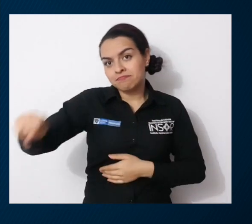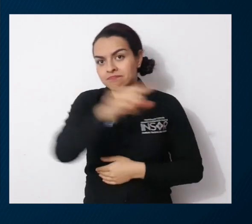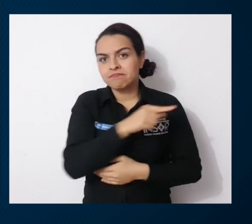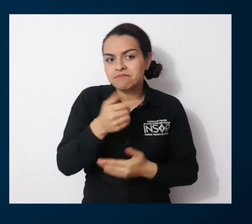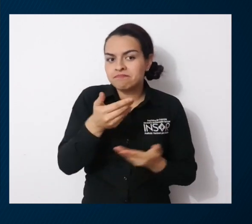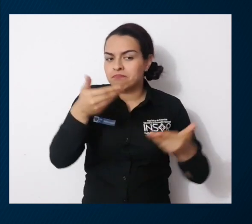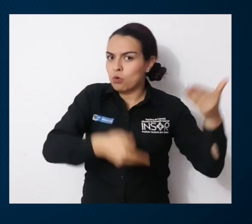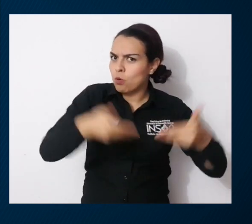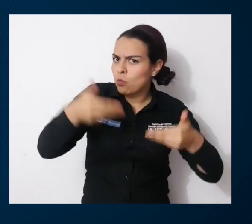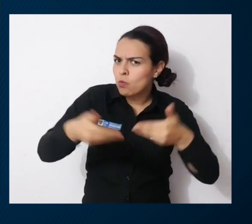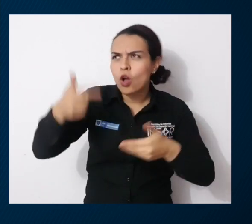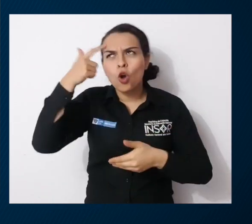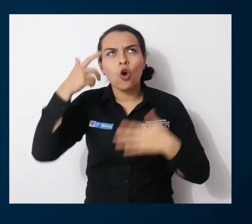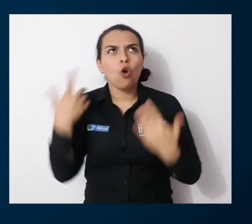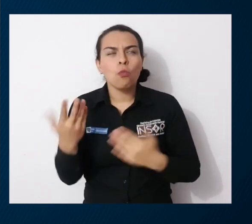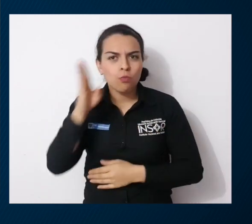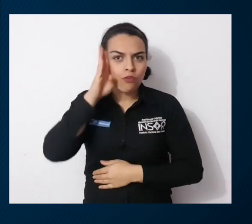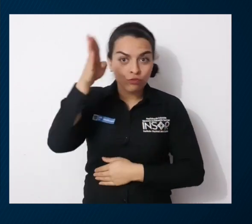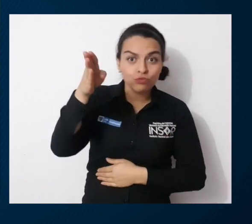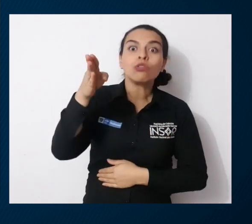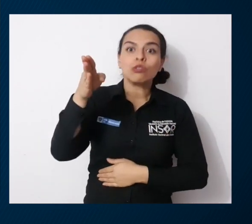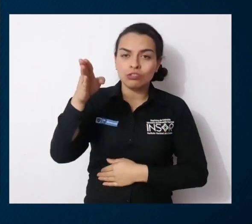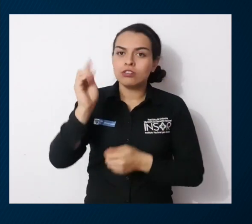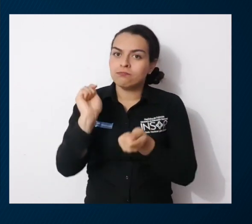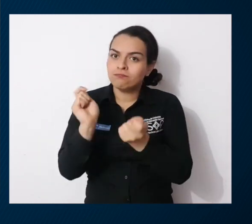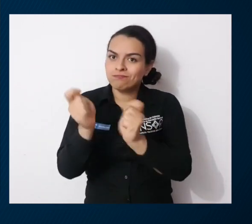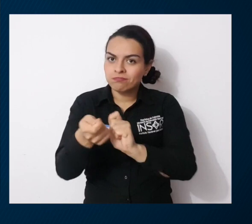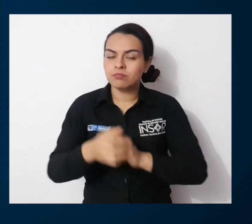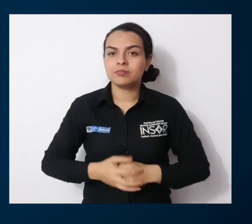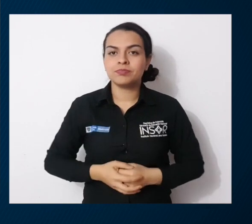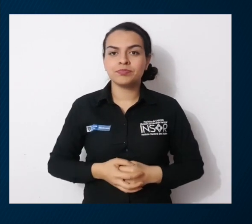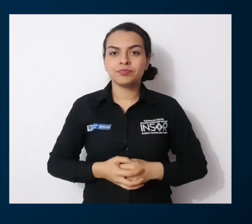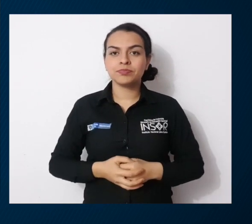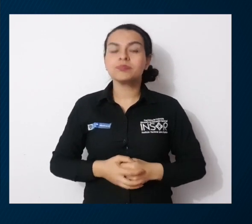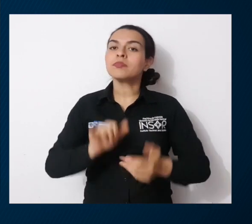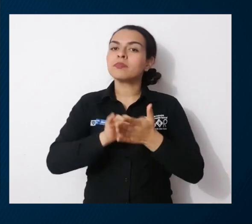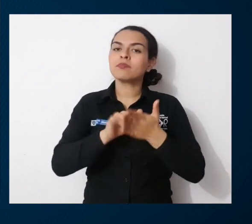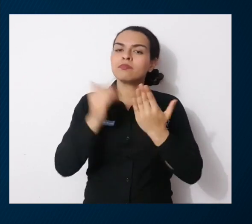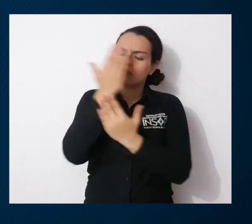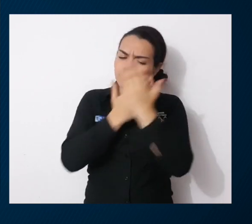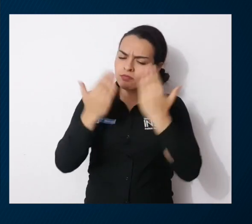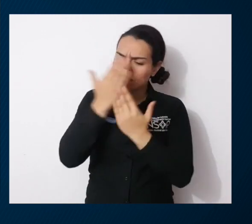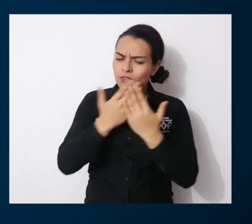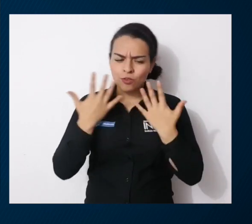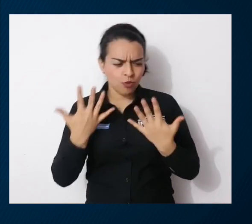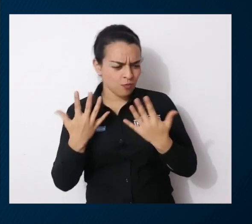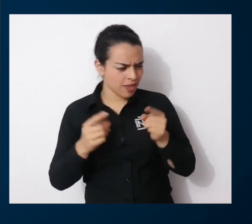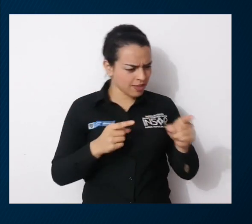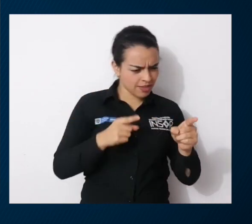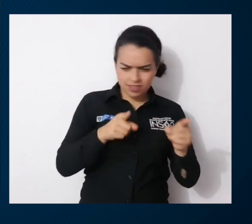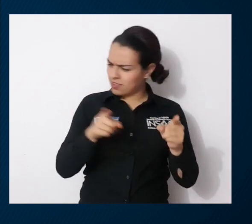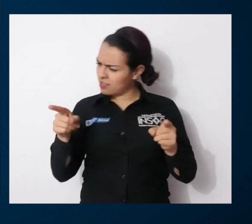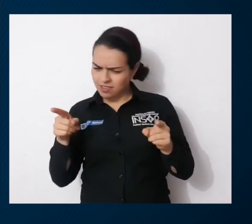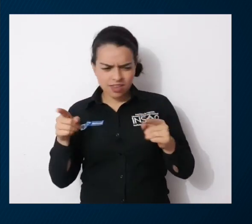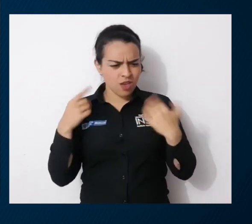una conversación a futuro también sobre dónde tenemos que poner palancas para